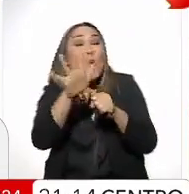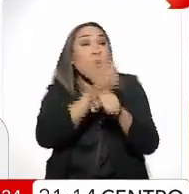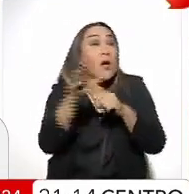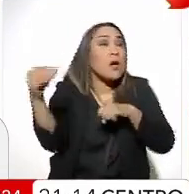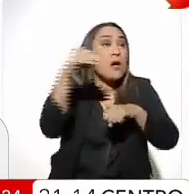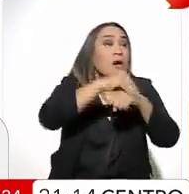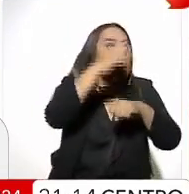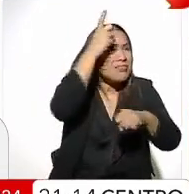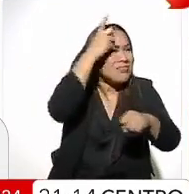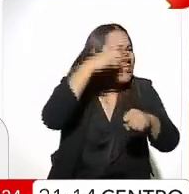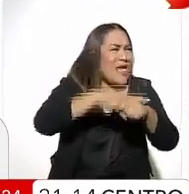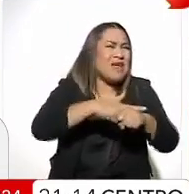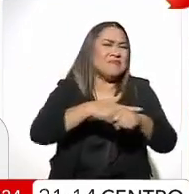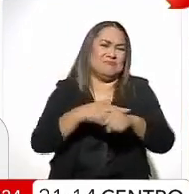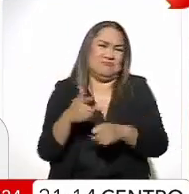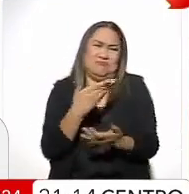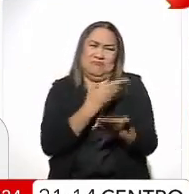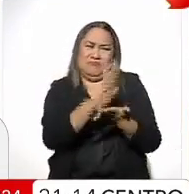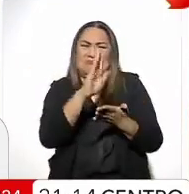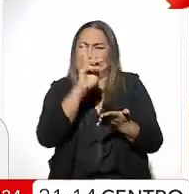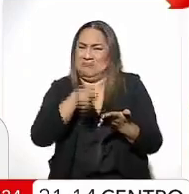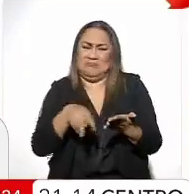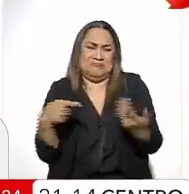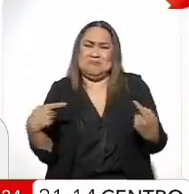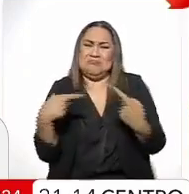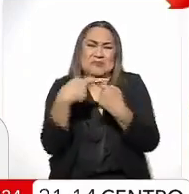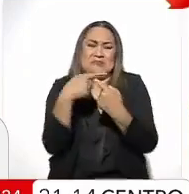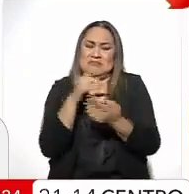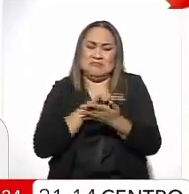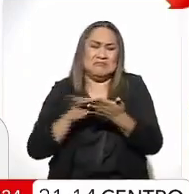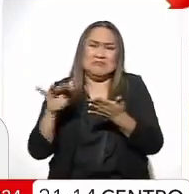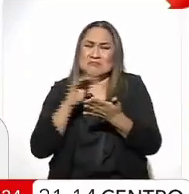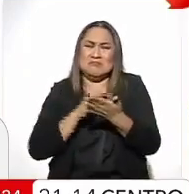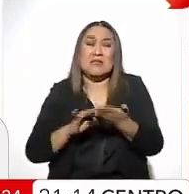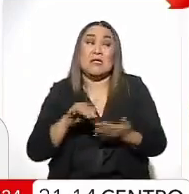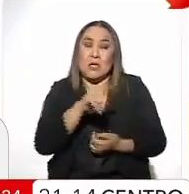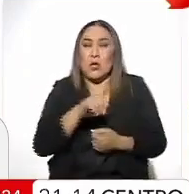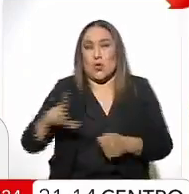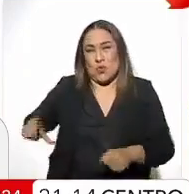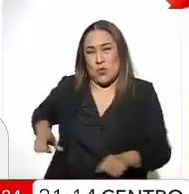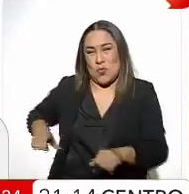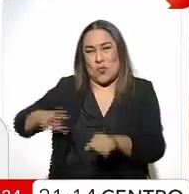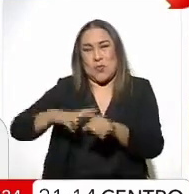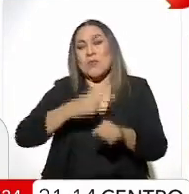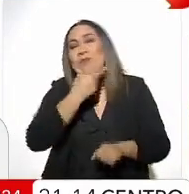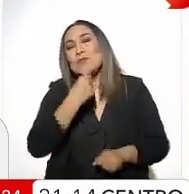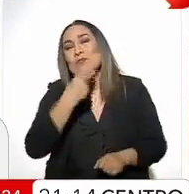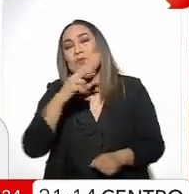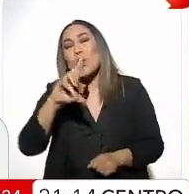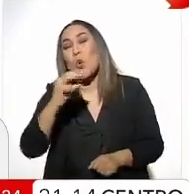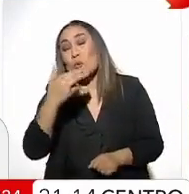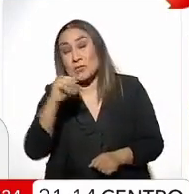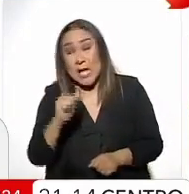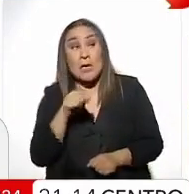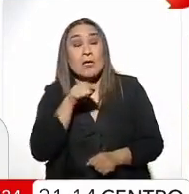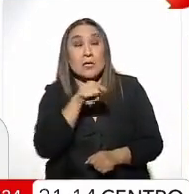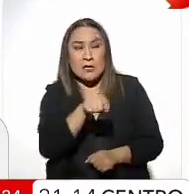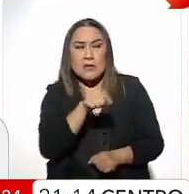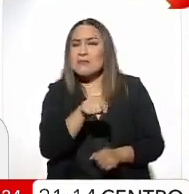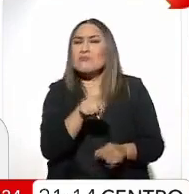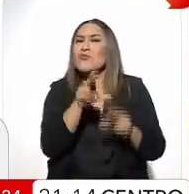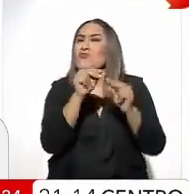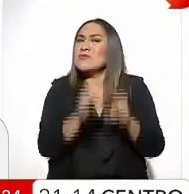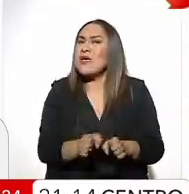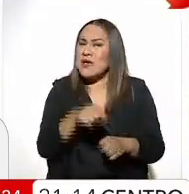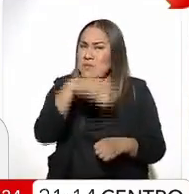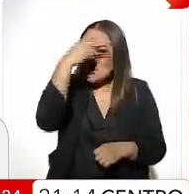Eso es ilógico. Y como dijo el gobernador Rocha, él ni estaba en México, él